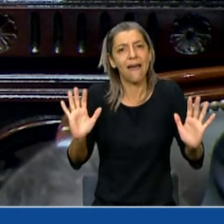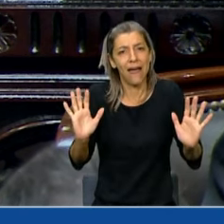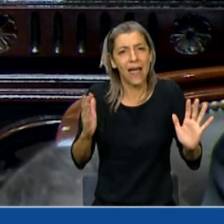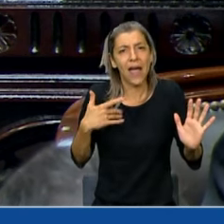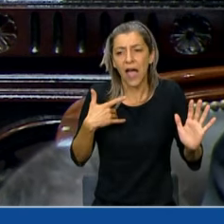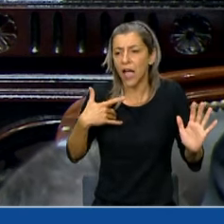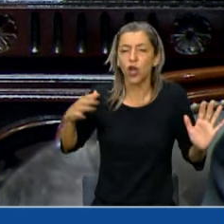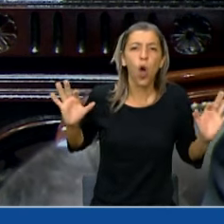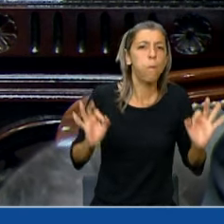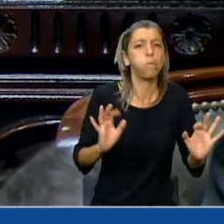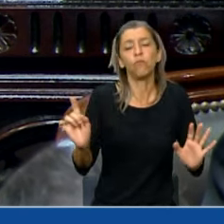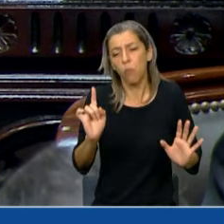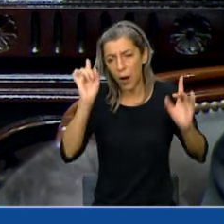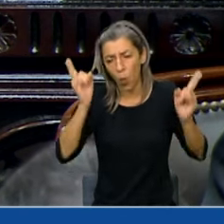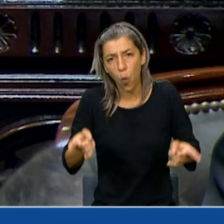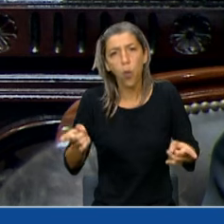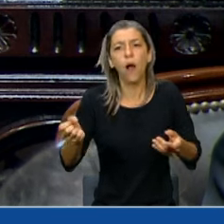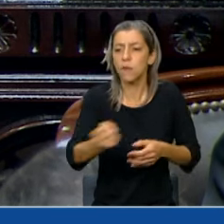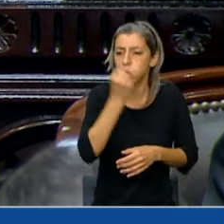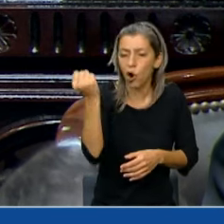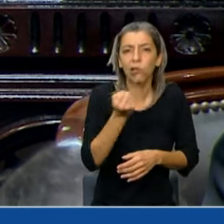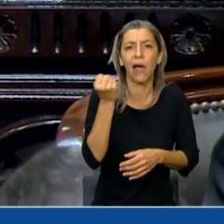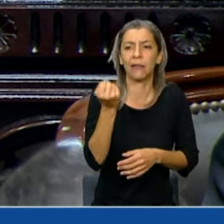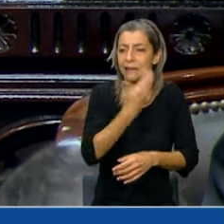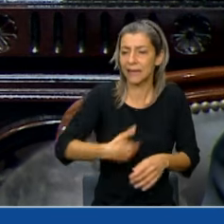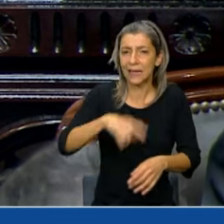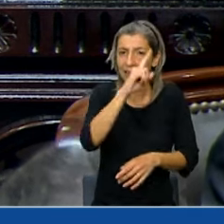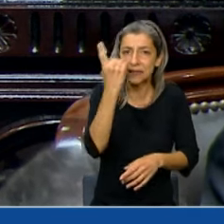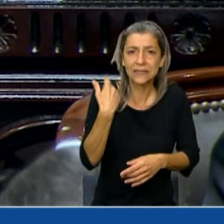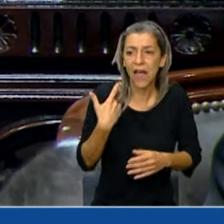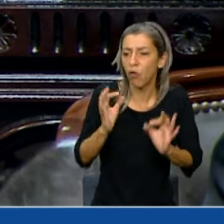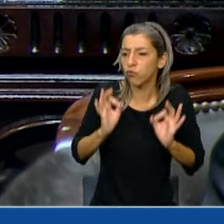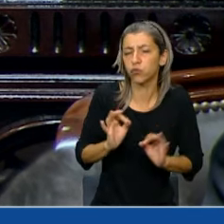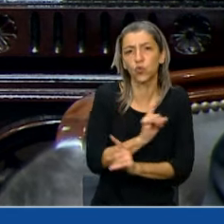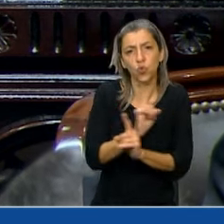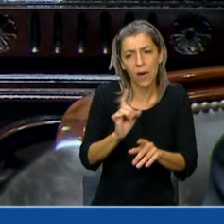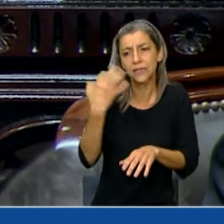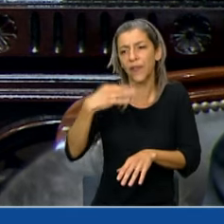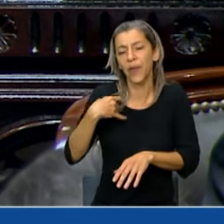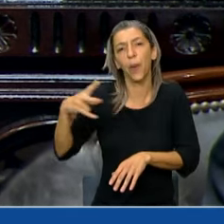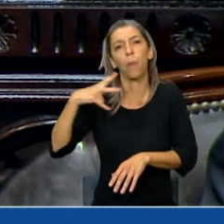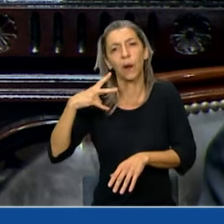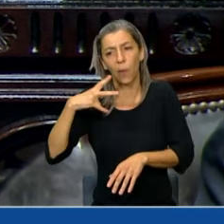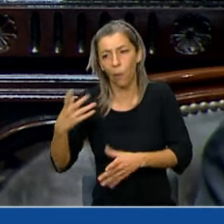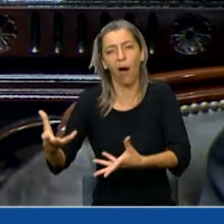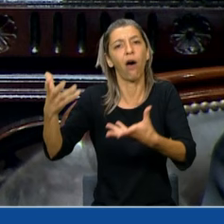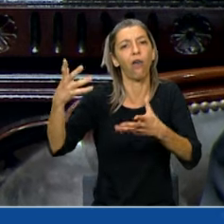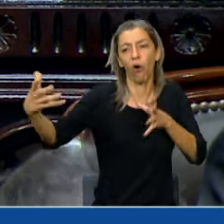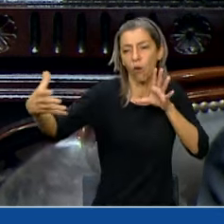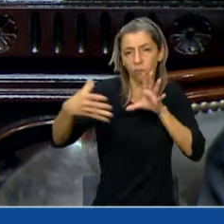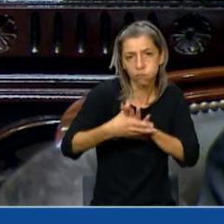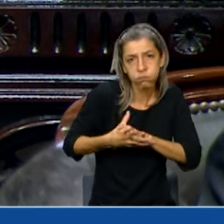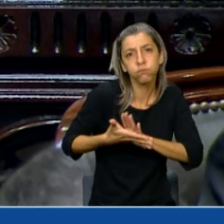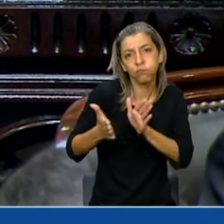la participación del sector privado es muy baja y esto es por diversas causas la naturaleza de la estructura